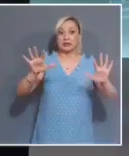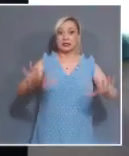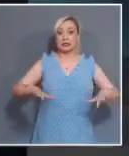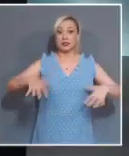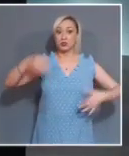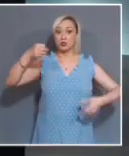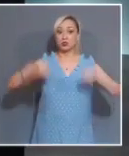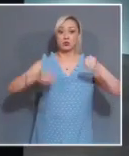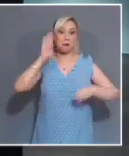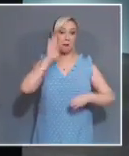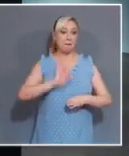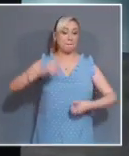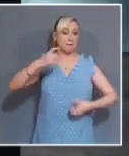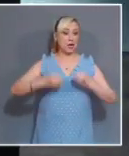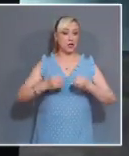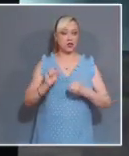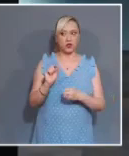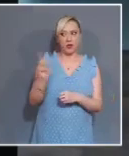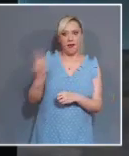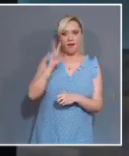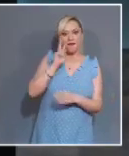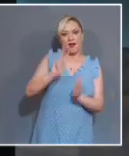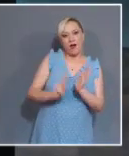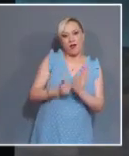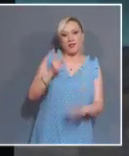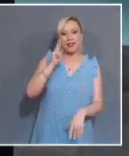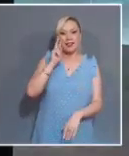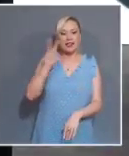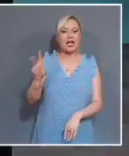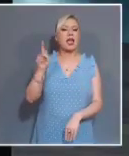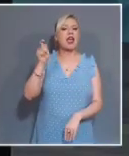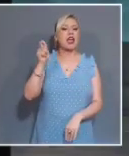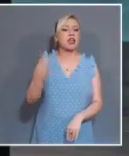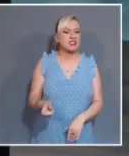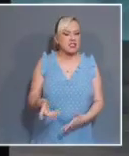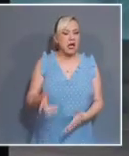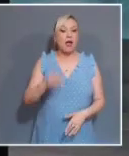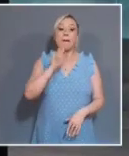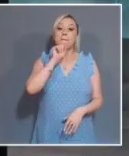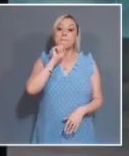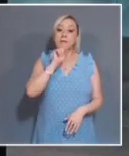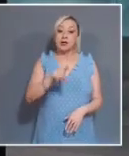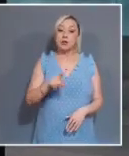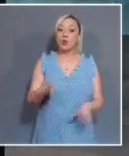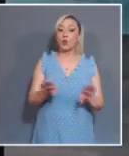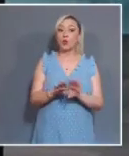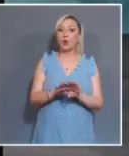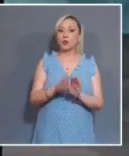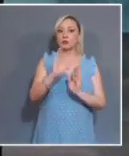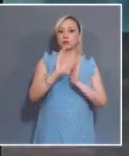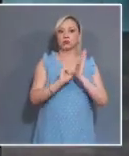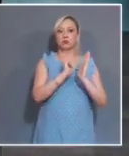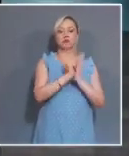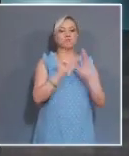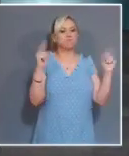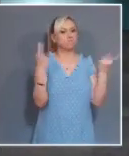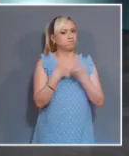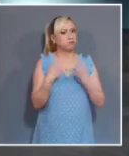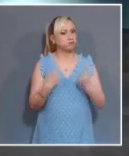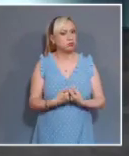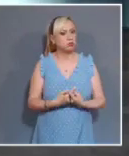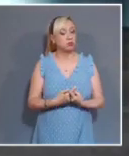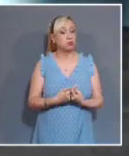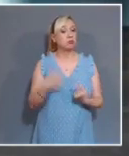Ministros. En esta ocasión tienen previsto analizar y resolver 4 acciones de inconstitucionalidad en las que se pide invalidar